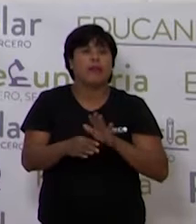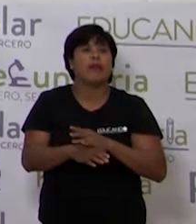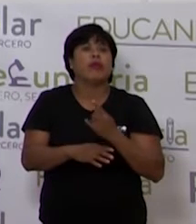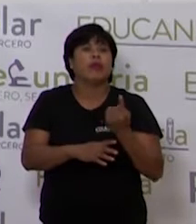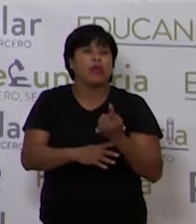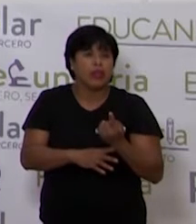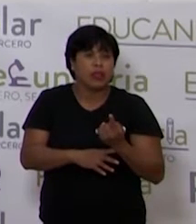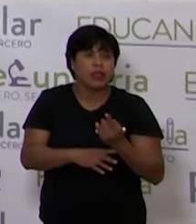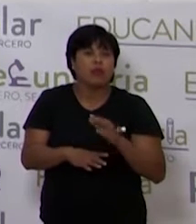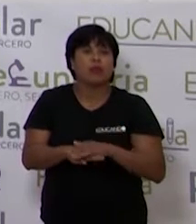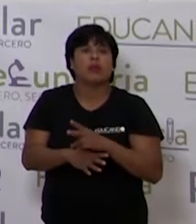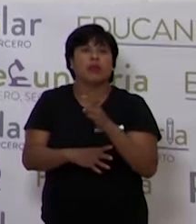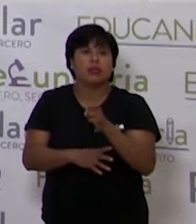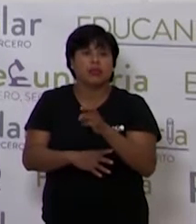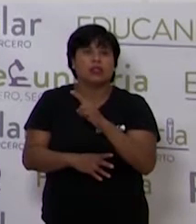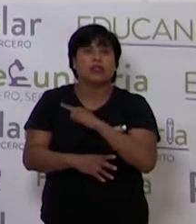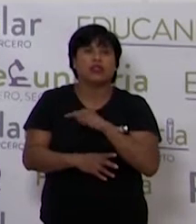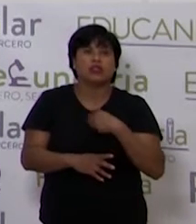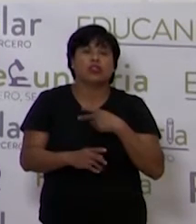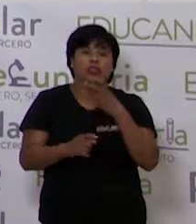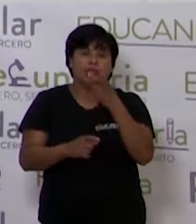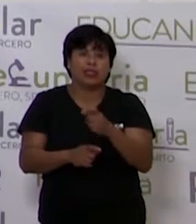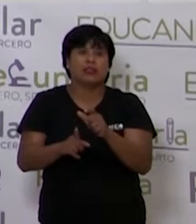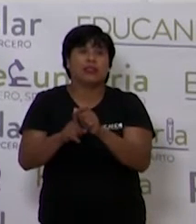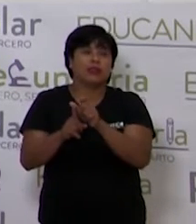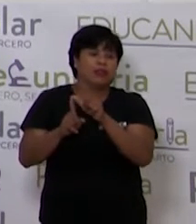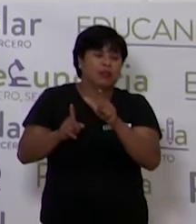qué? Porque aquí,